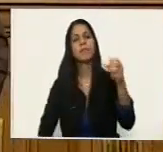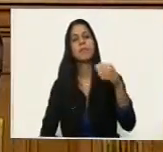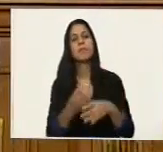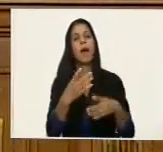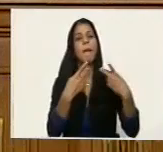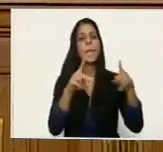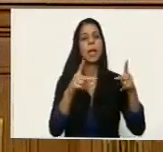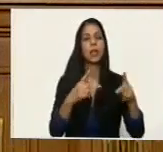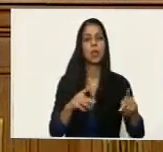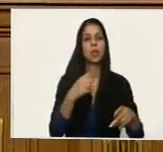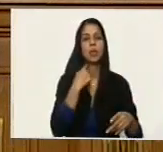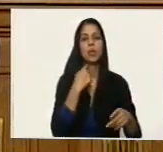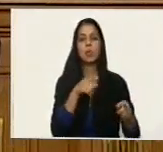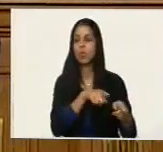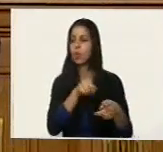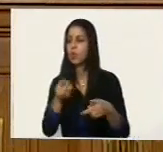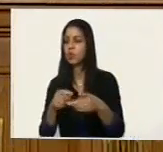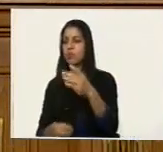refundador del Correo del Orinoco.